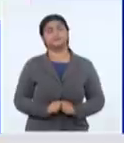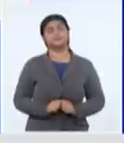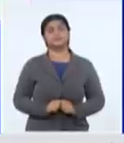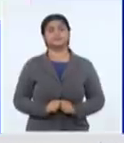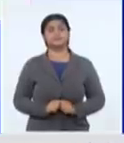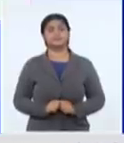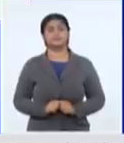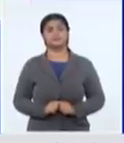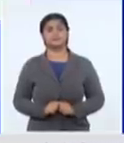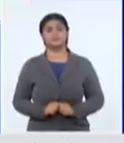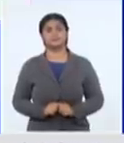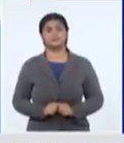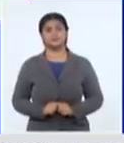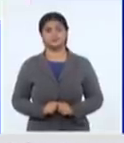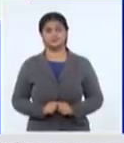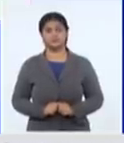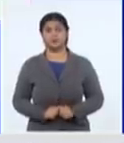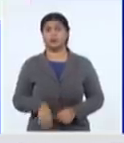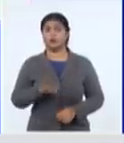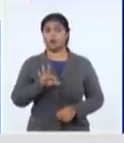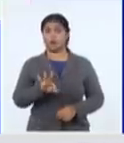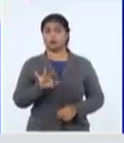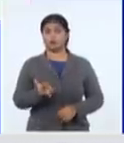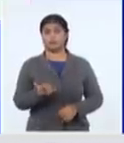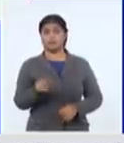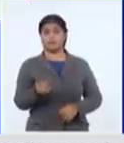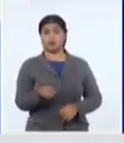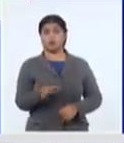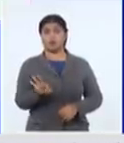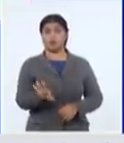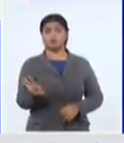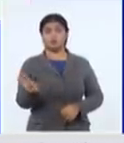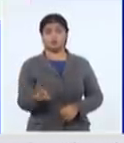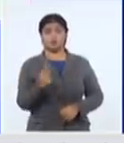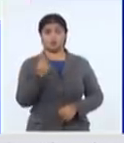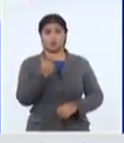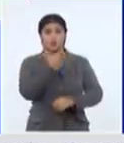pues estamos hablando del 87,8% con primeras dosis,